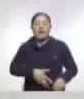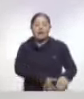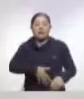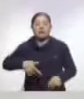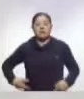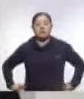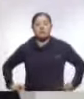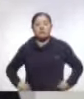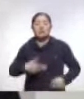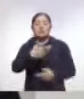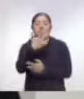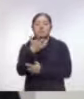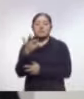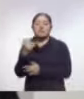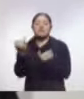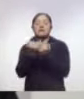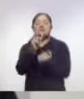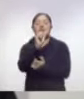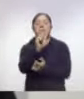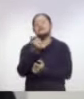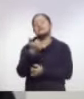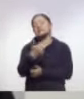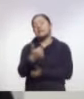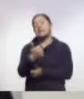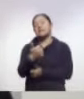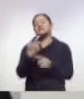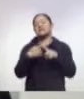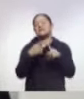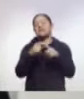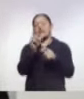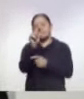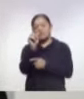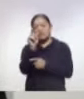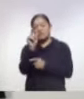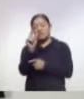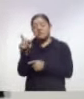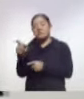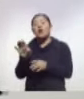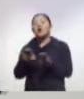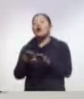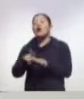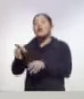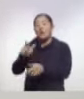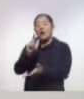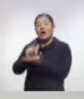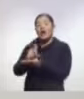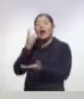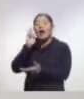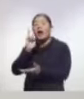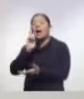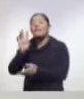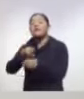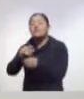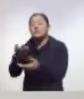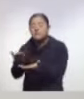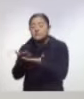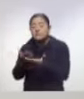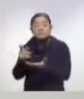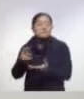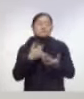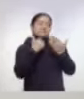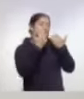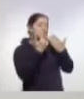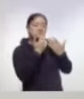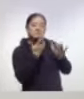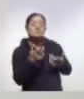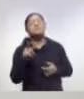revólver, así como seis cartuchos útiles de distintos calibres, no logrando comprobar legalmente su procedencia. Siendo un hecho constitutivo